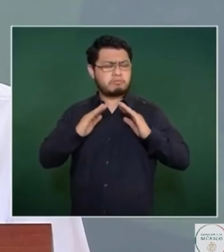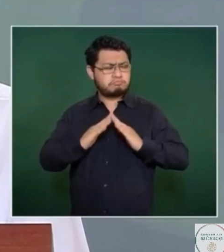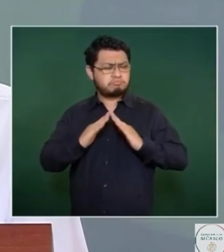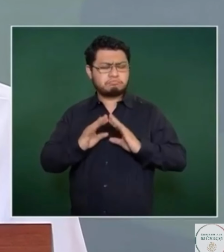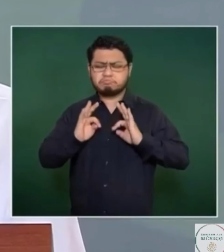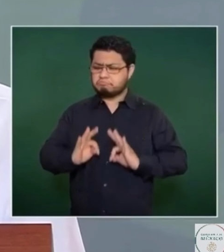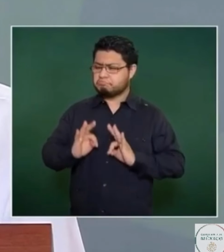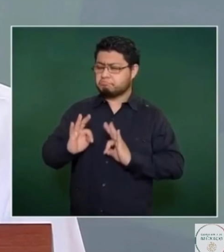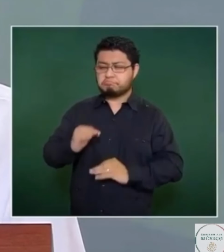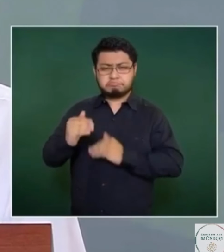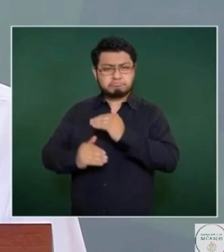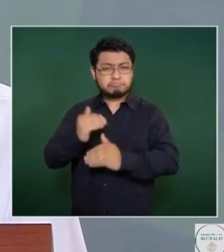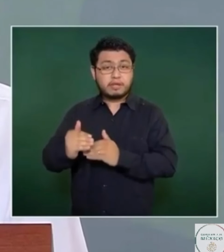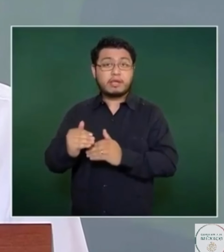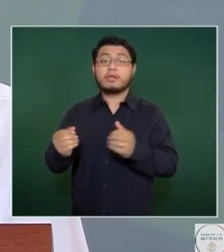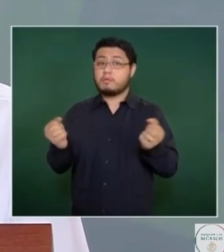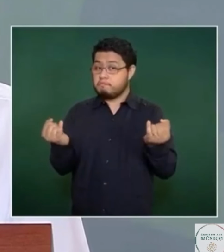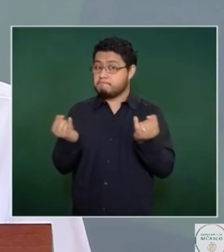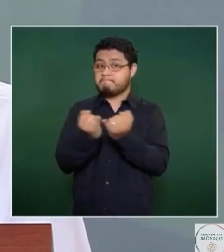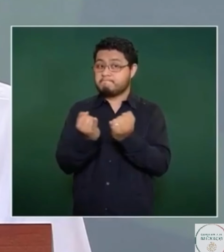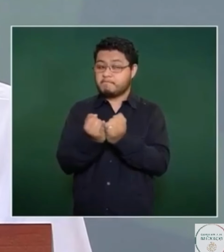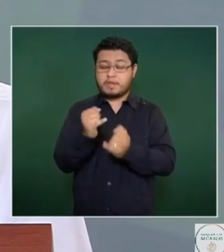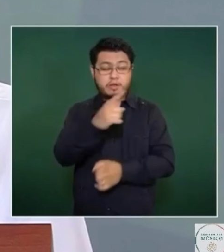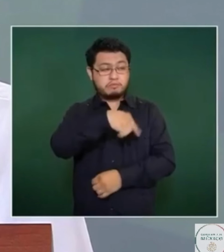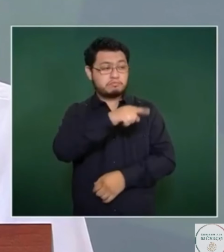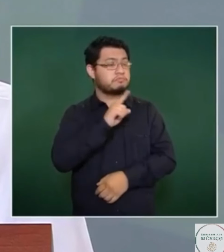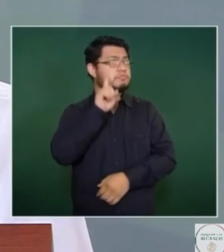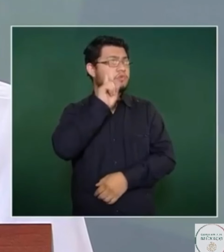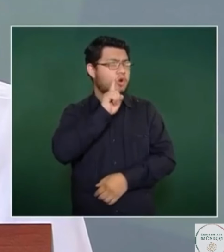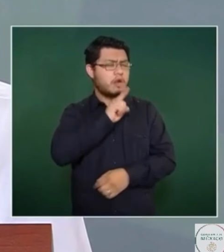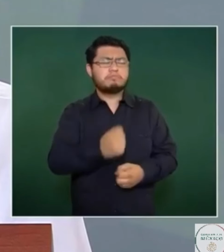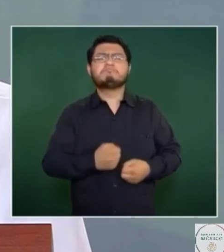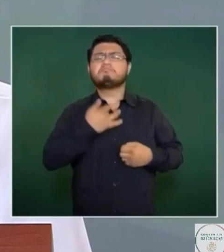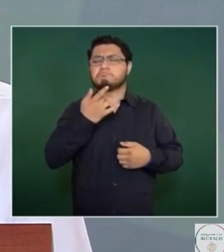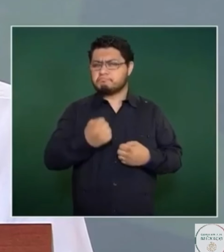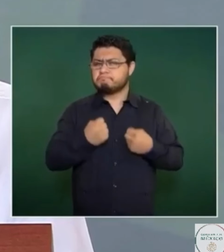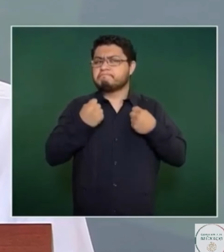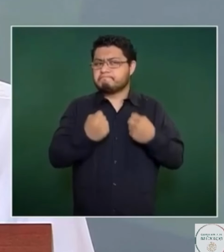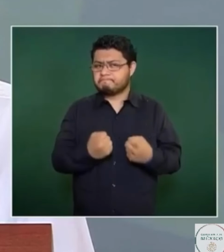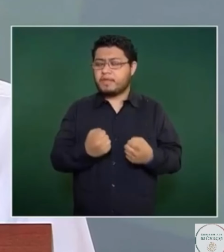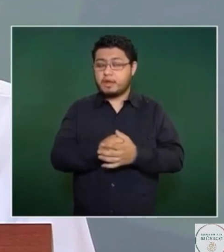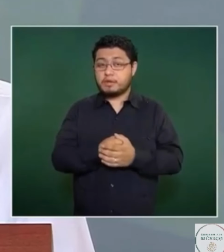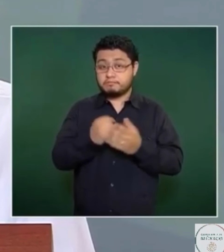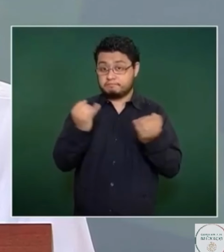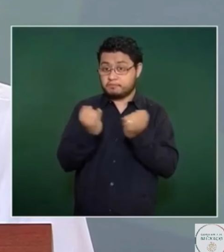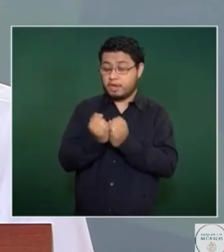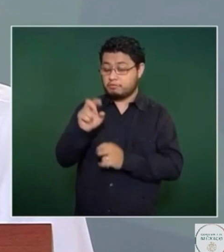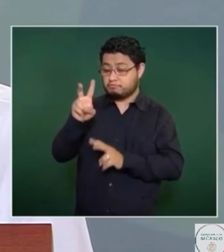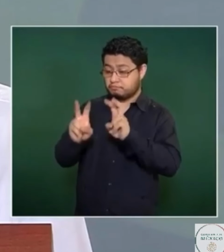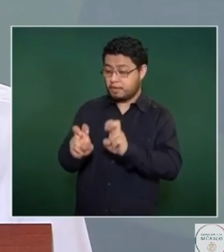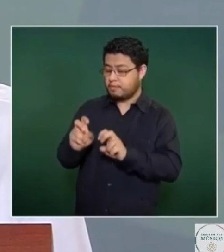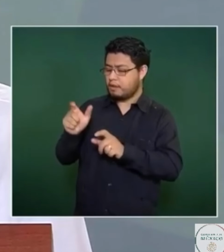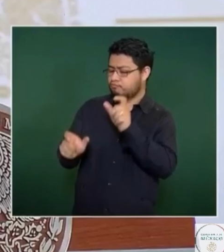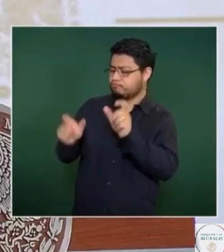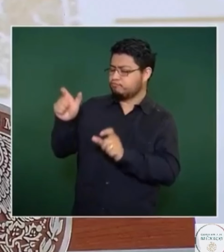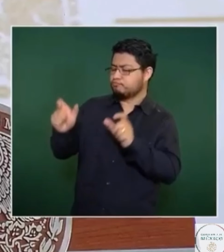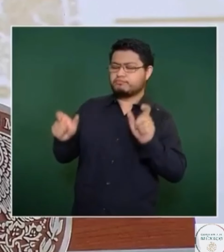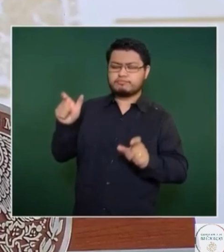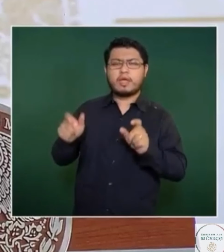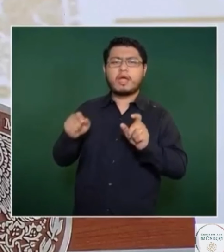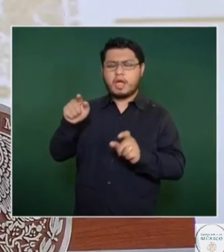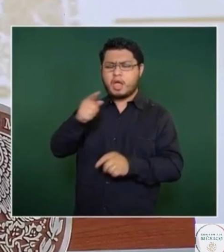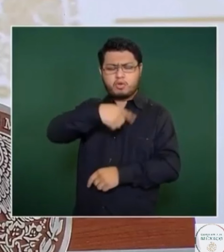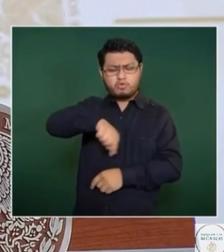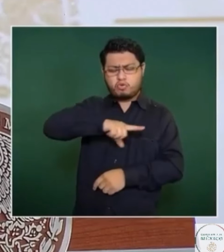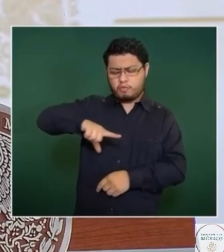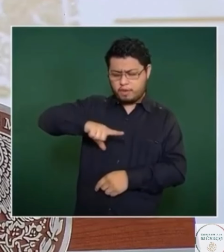de seguridad de las mujeres que viven en el estado. Primer lugar, según la encuesta del INEGI, de mayor confianza se tiene un gobierno estatal.